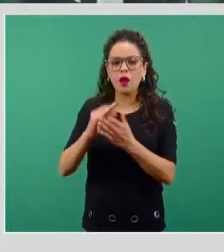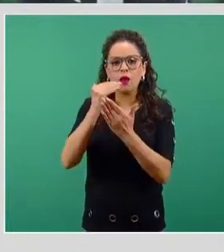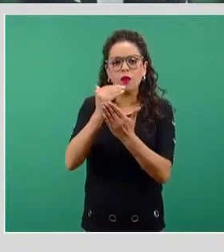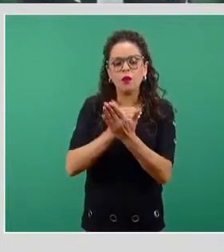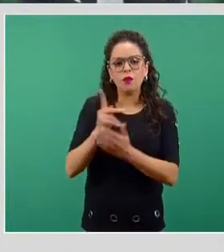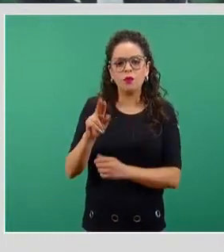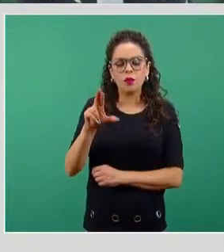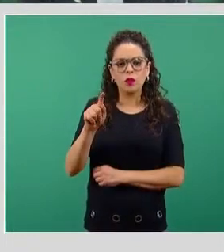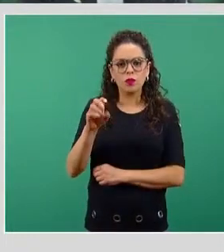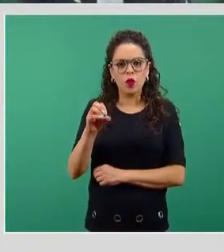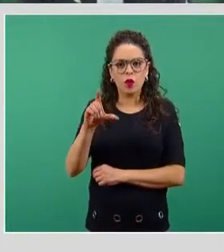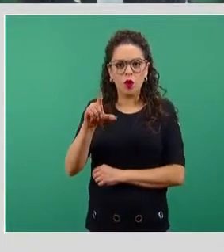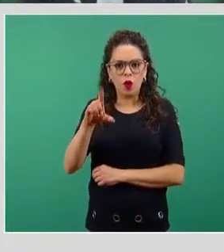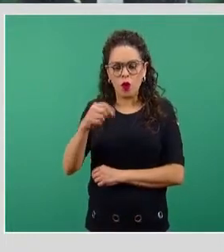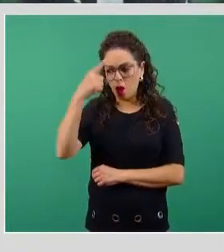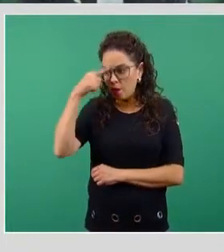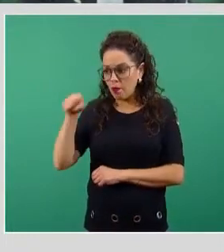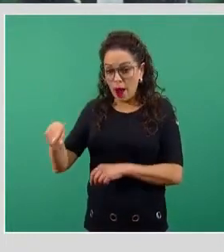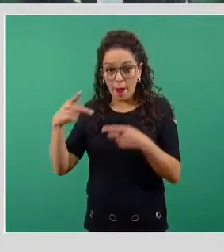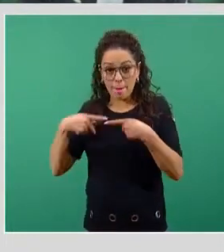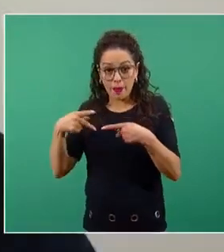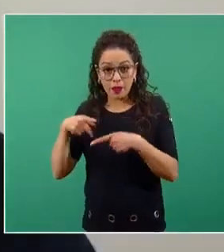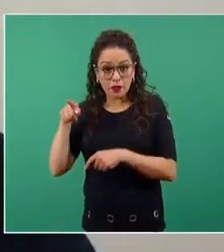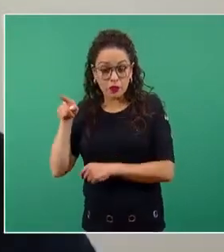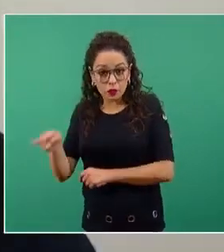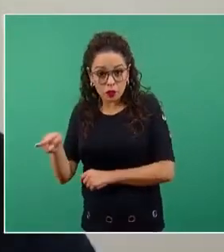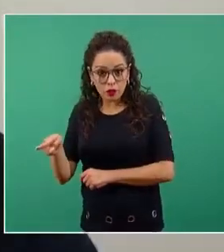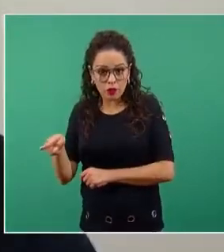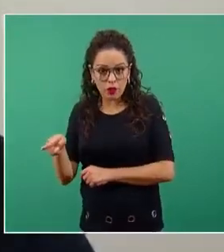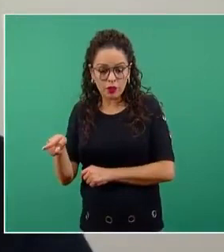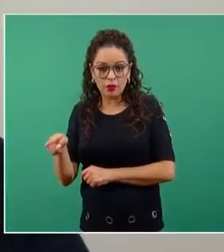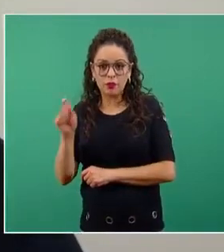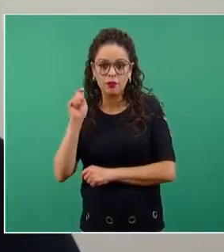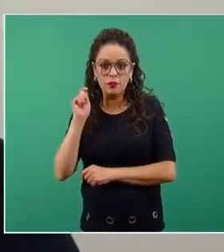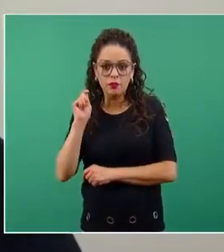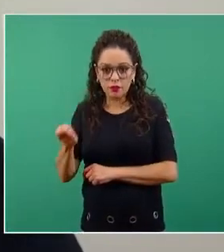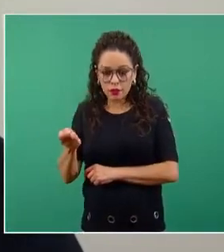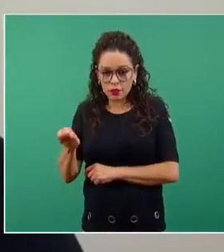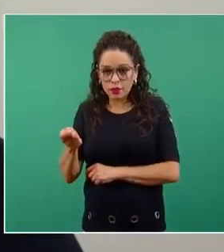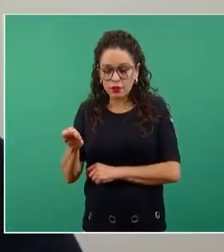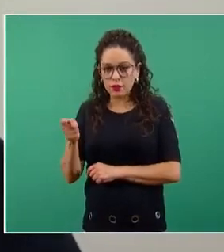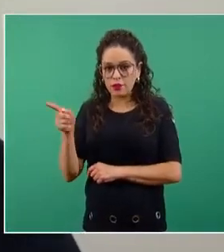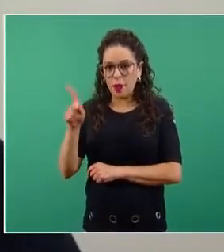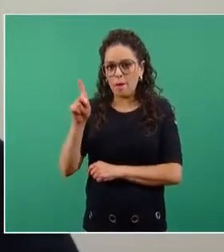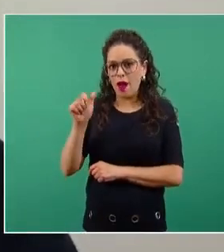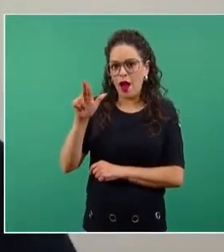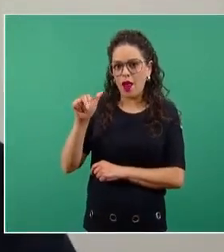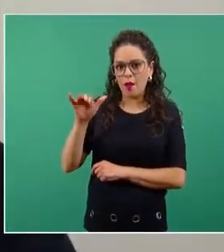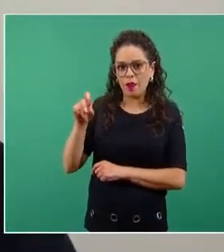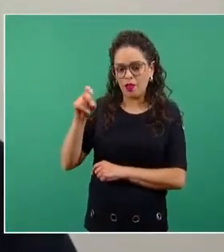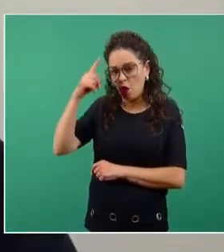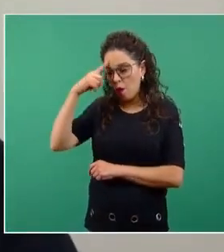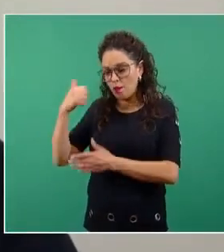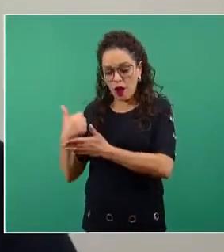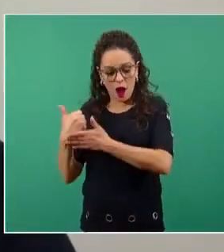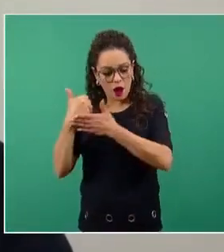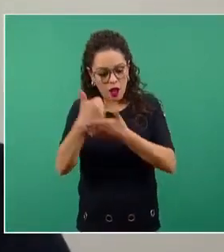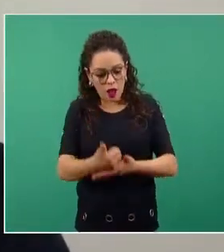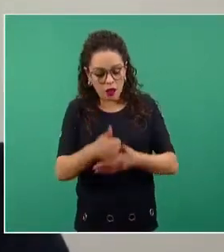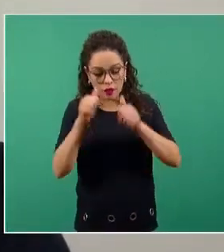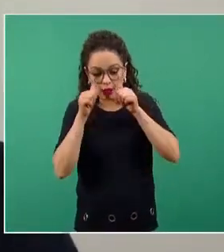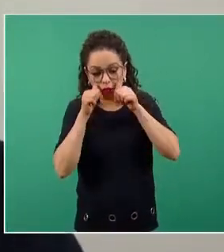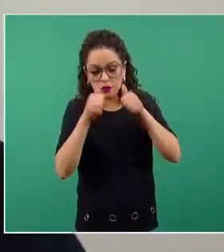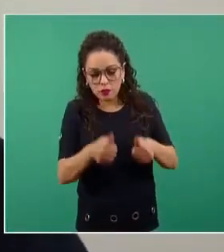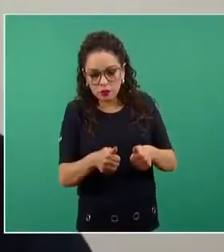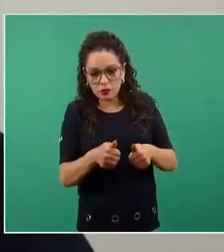actuación de este profesional de la salud cuando enfrenta un caso, además de las atenciones de primeros auxilios, de primer respondiente que da